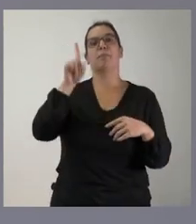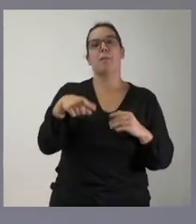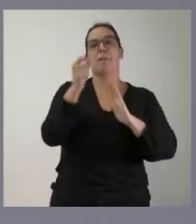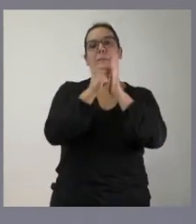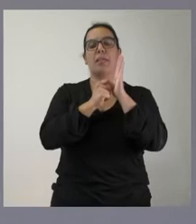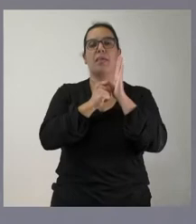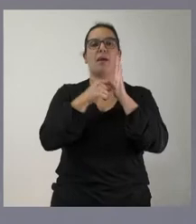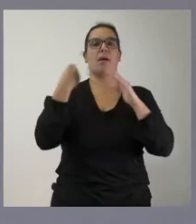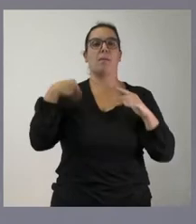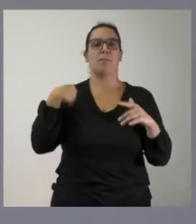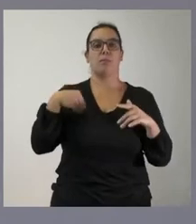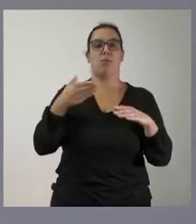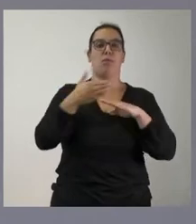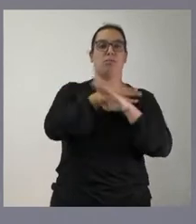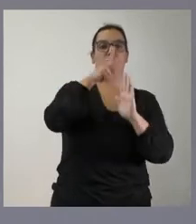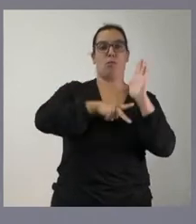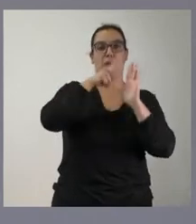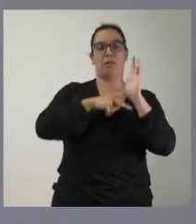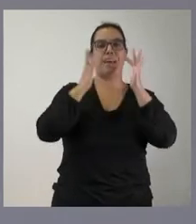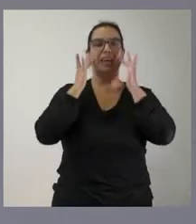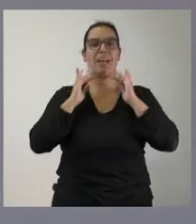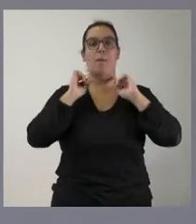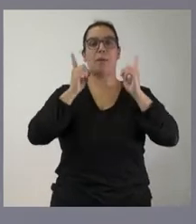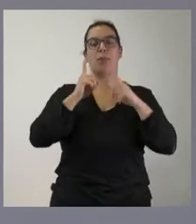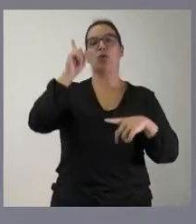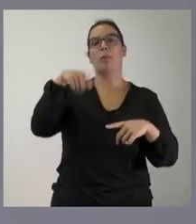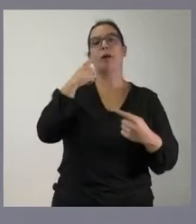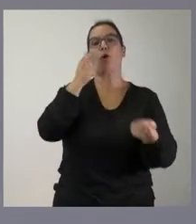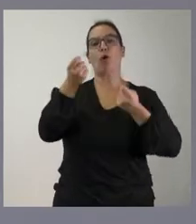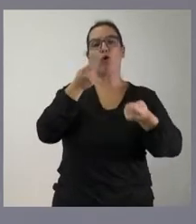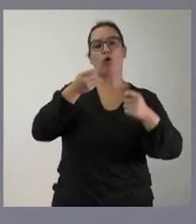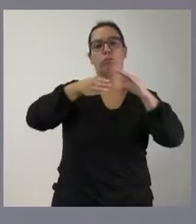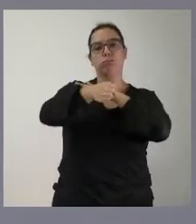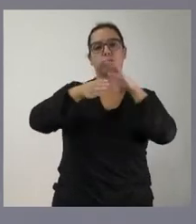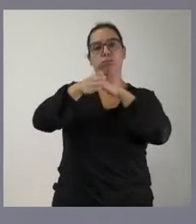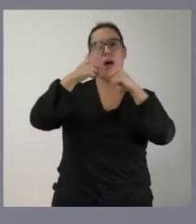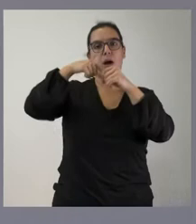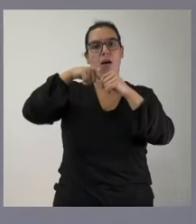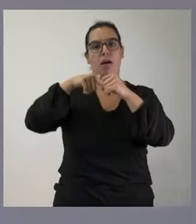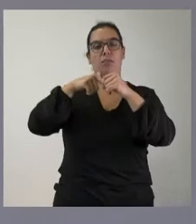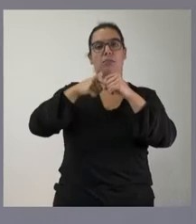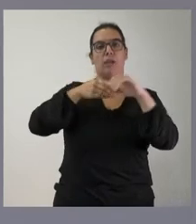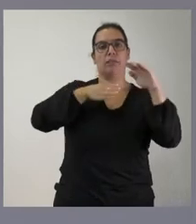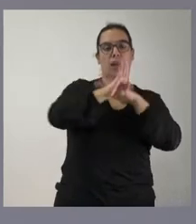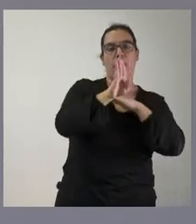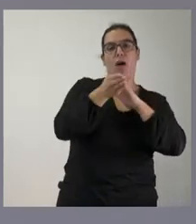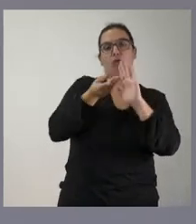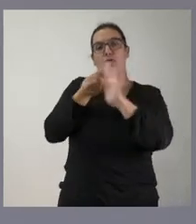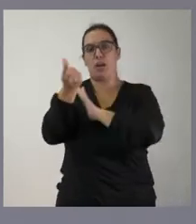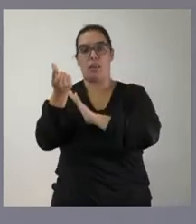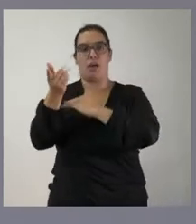se habían establecido en aquella normativa Asimismo el control de aforos y de entradas y salidas en determinados